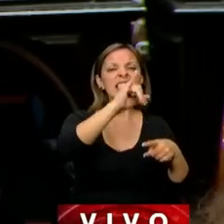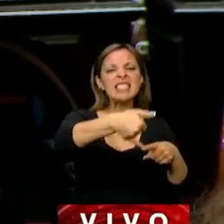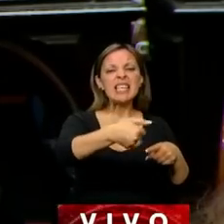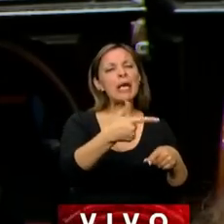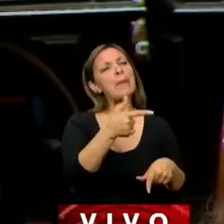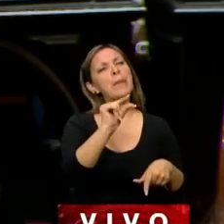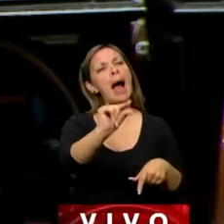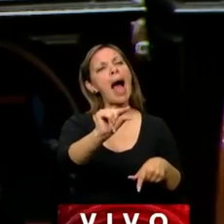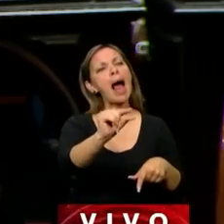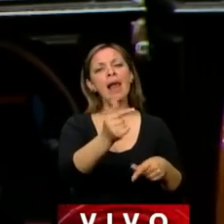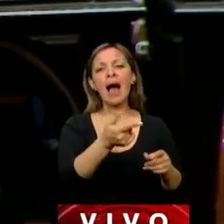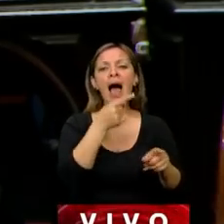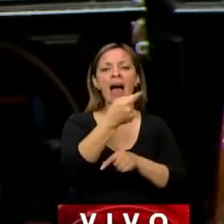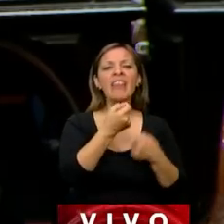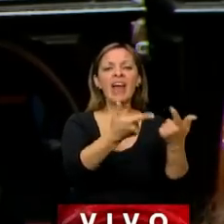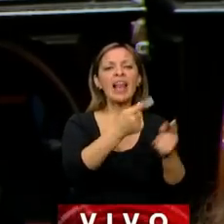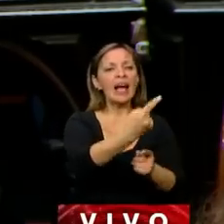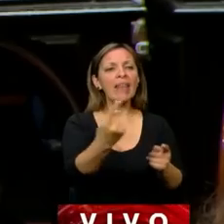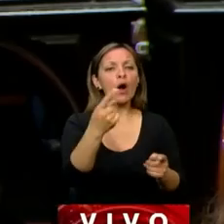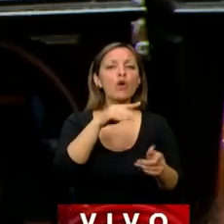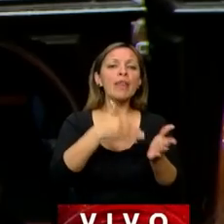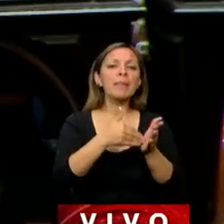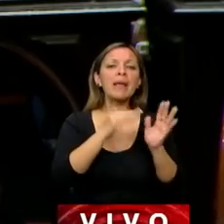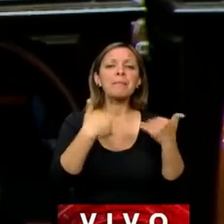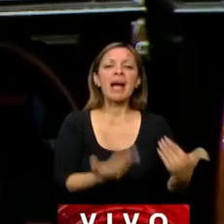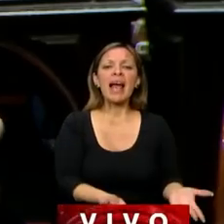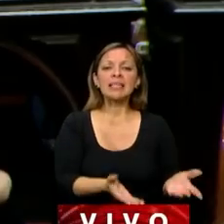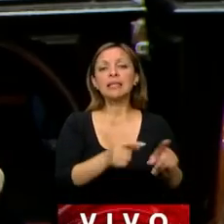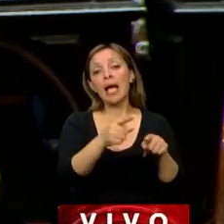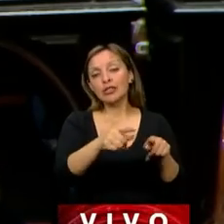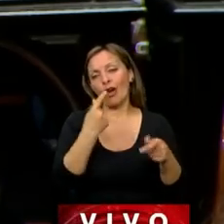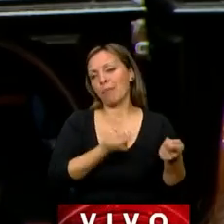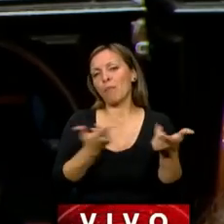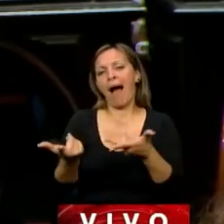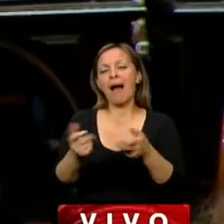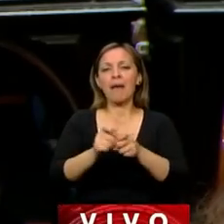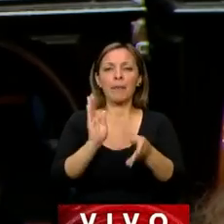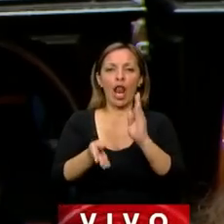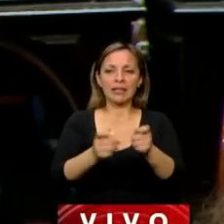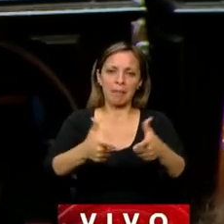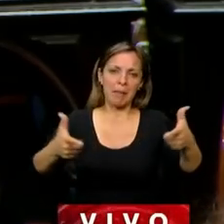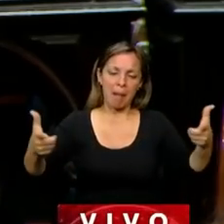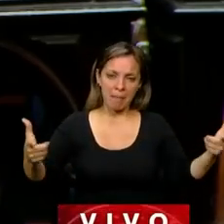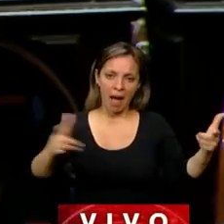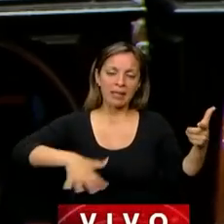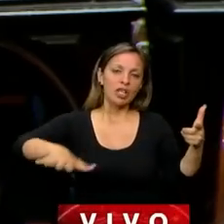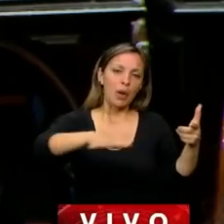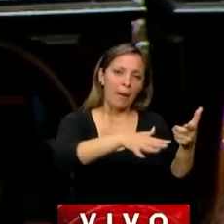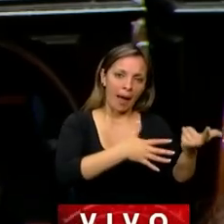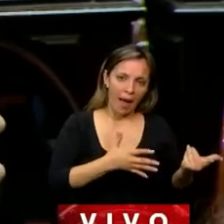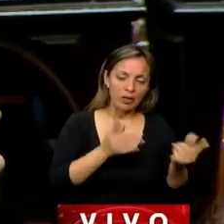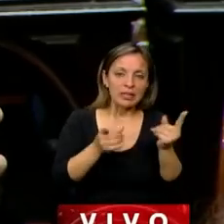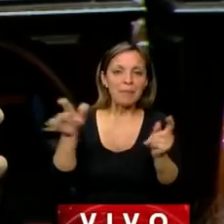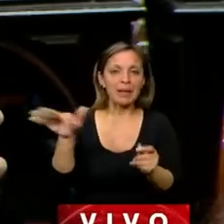darle a cada uno lo que merece, promueve violencia, se multiplica la violencia en los barrios y en la